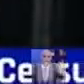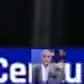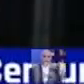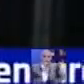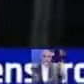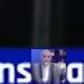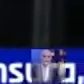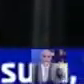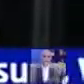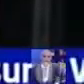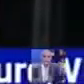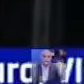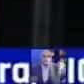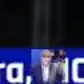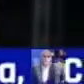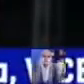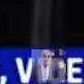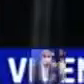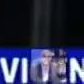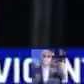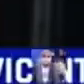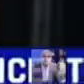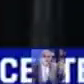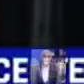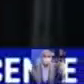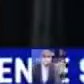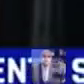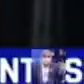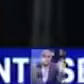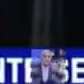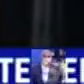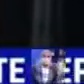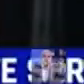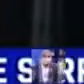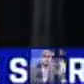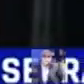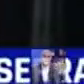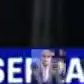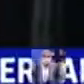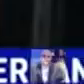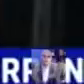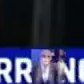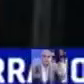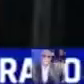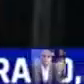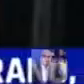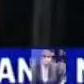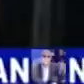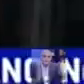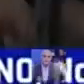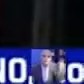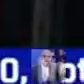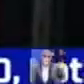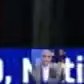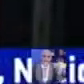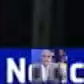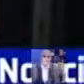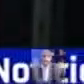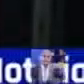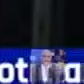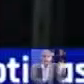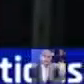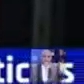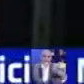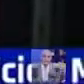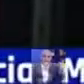de la República, y todo por este coraje contra Olga Sánchez Cordero, la que es blanco en estos momentos,